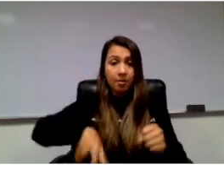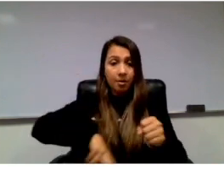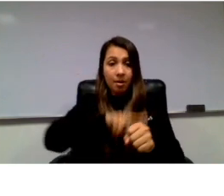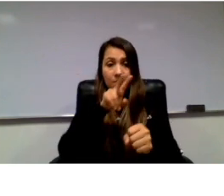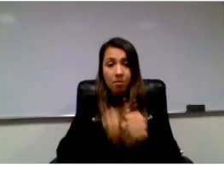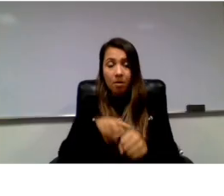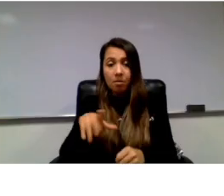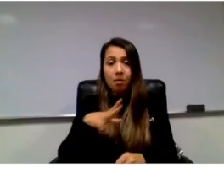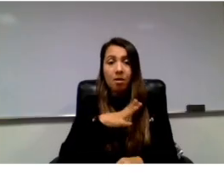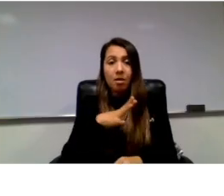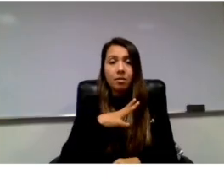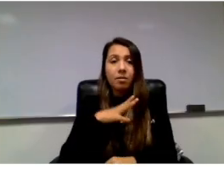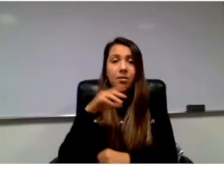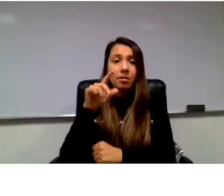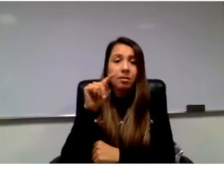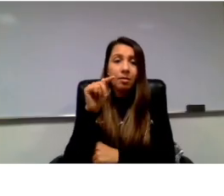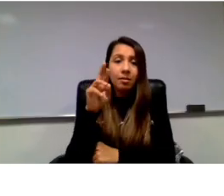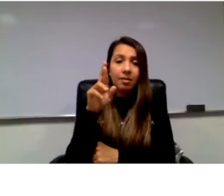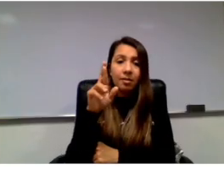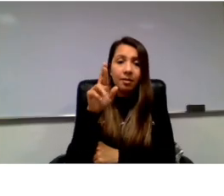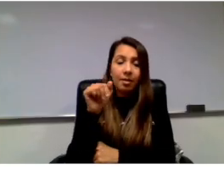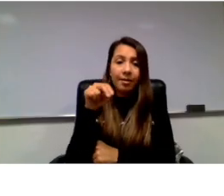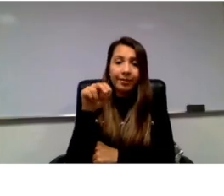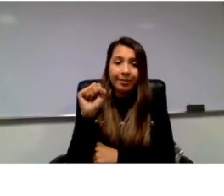crea transgénicos y